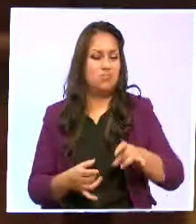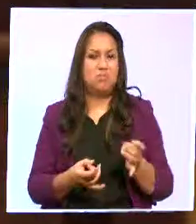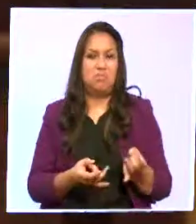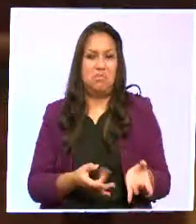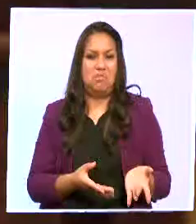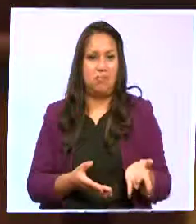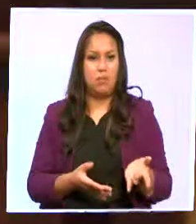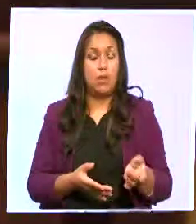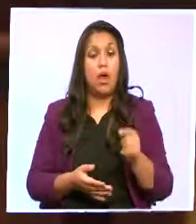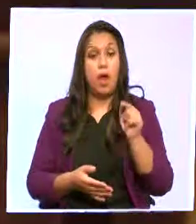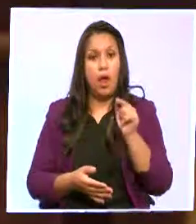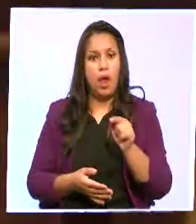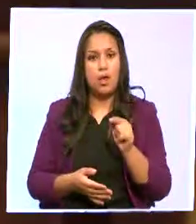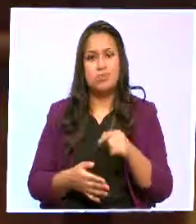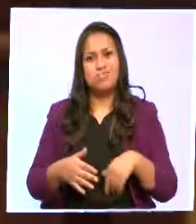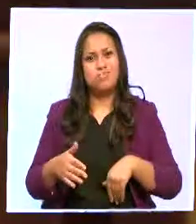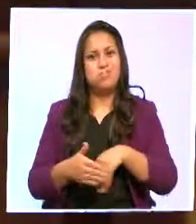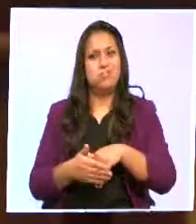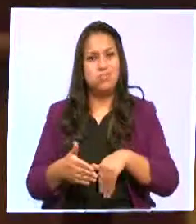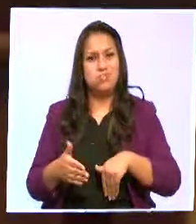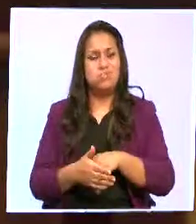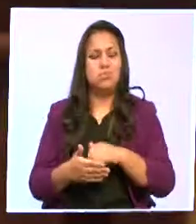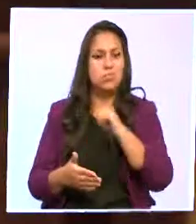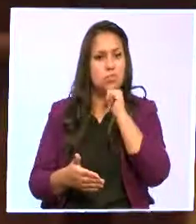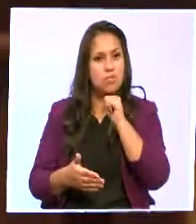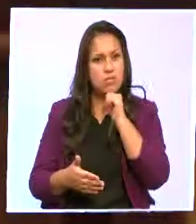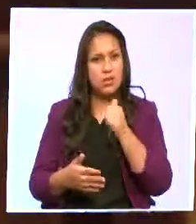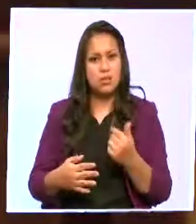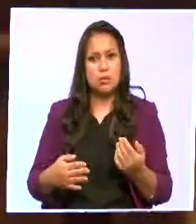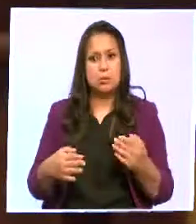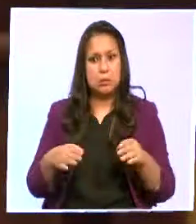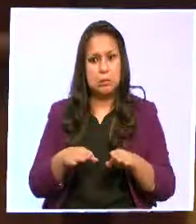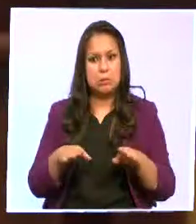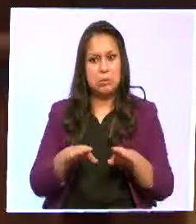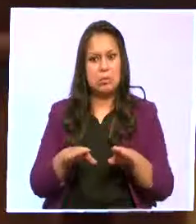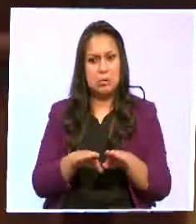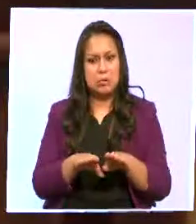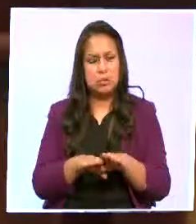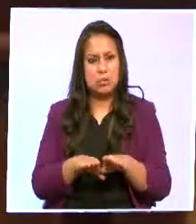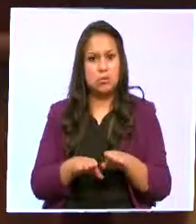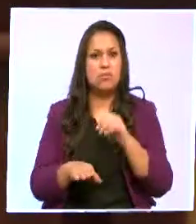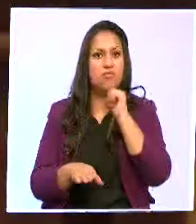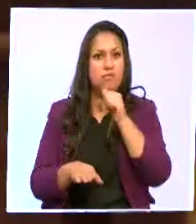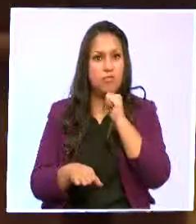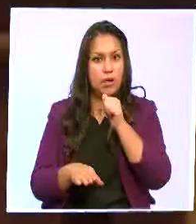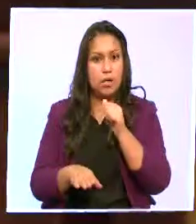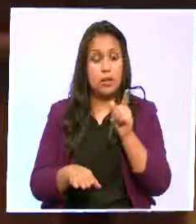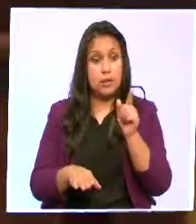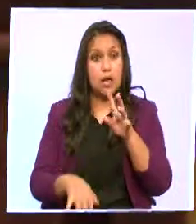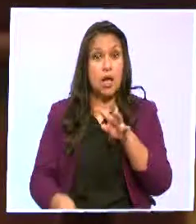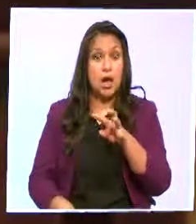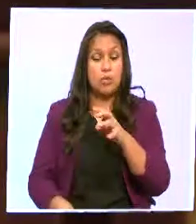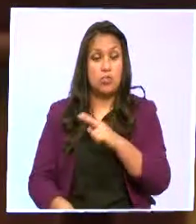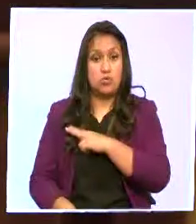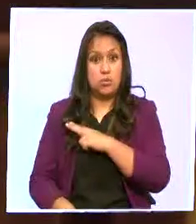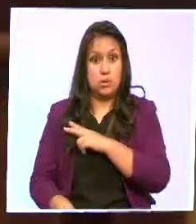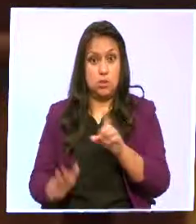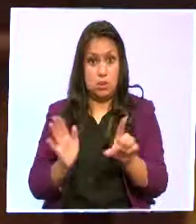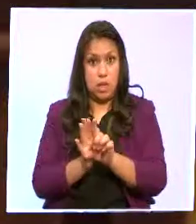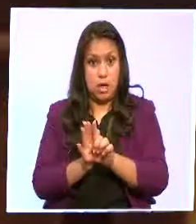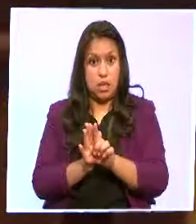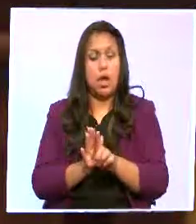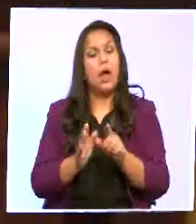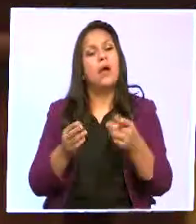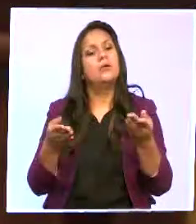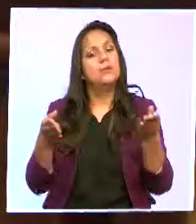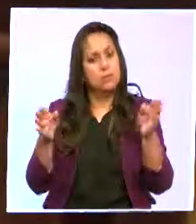impedida de alguna manera un completo cierre porque además hay que hacerlo por ley tal cual se crearon estas 14 universidades por ley tienen que ser cerradas